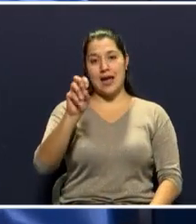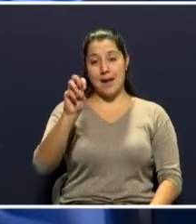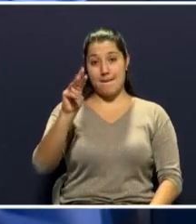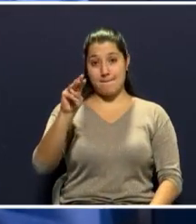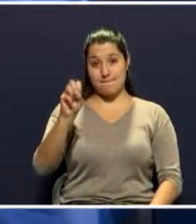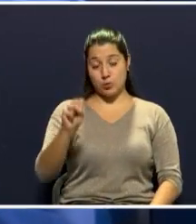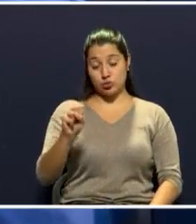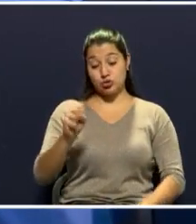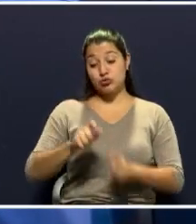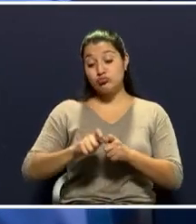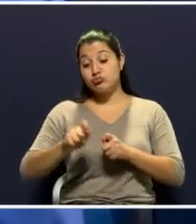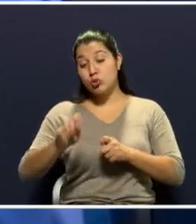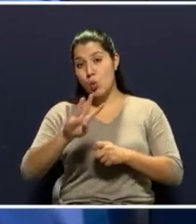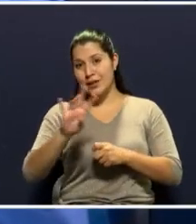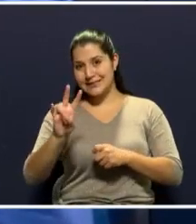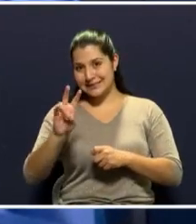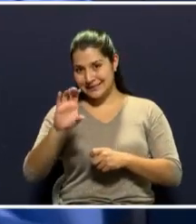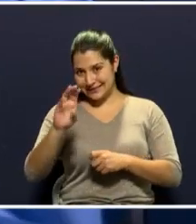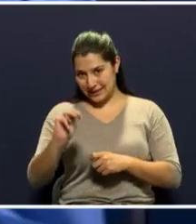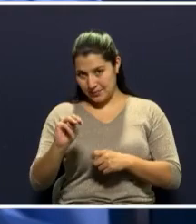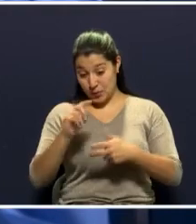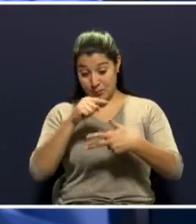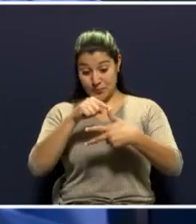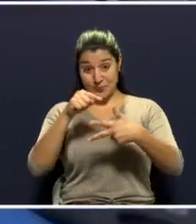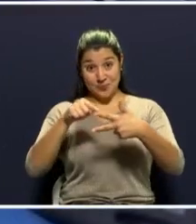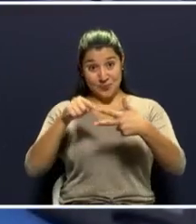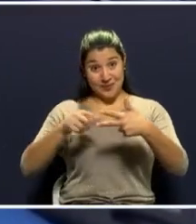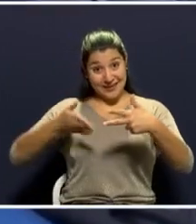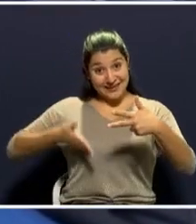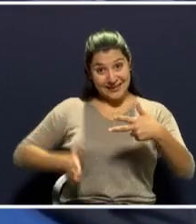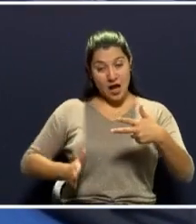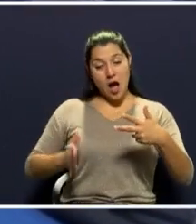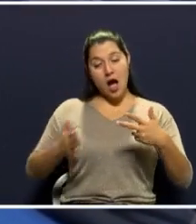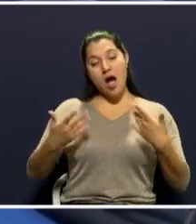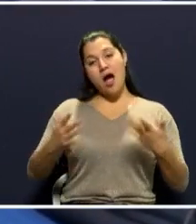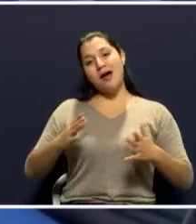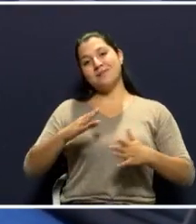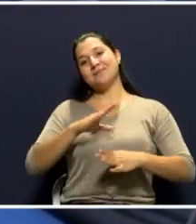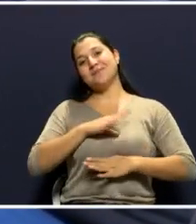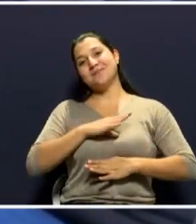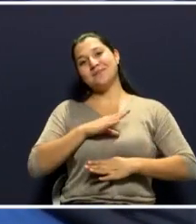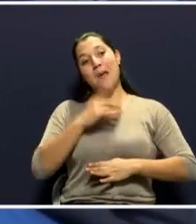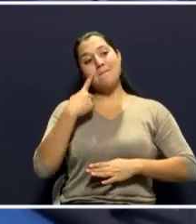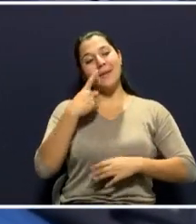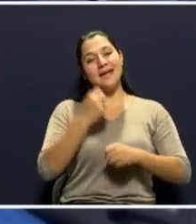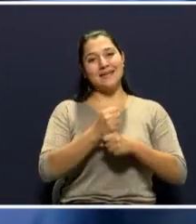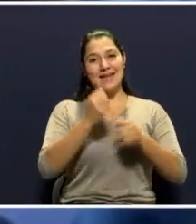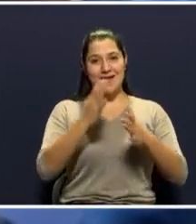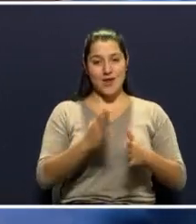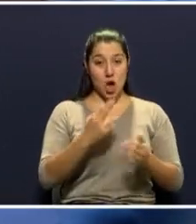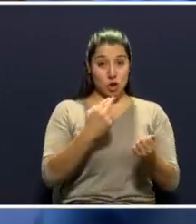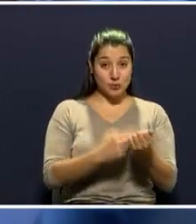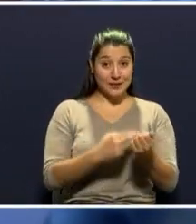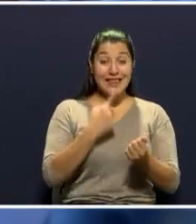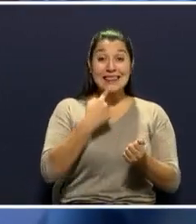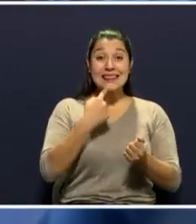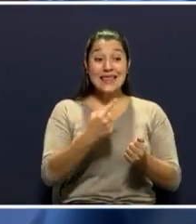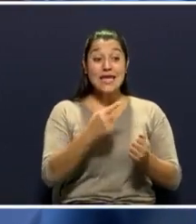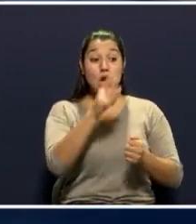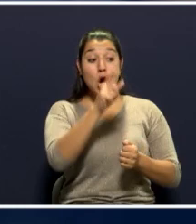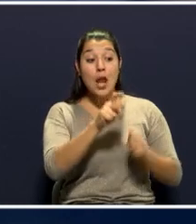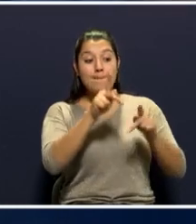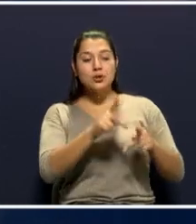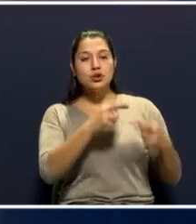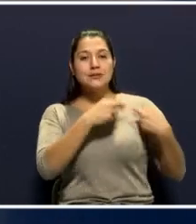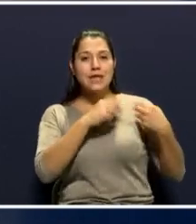centímetros. Estos 3 nacimientos generaron una gran satisfacción en el personal del hospital, según dijo el coordinador médico